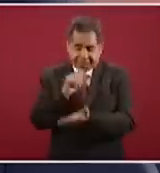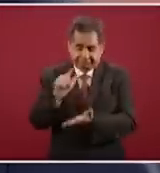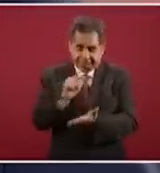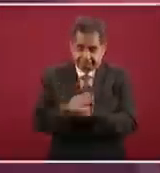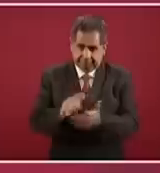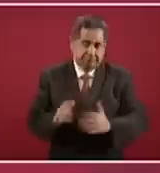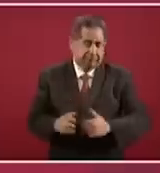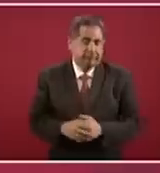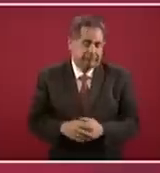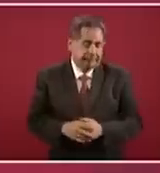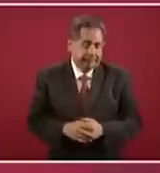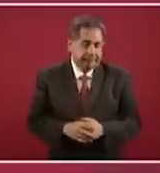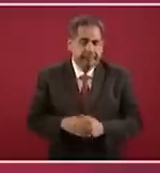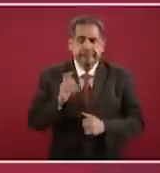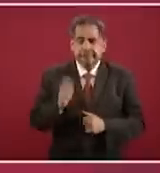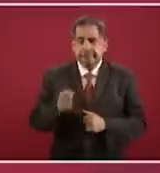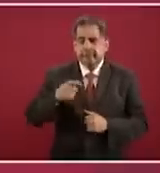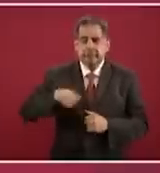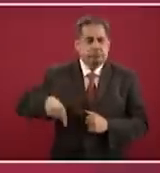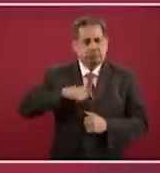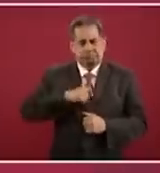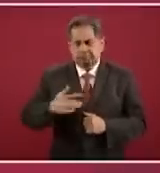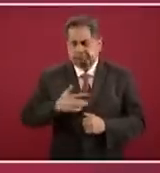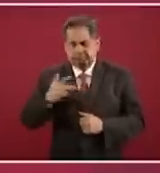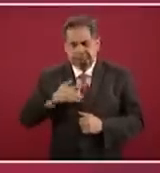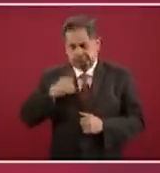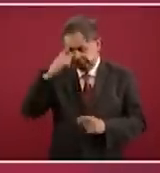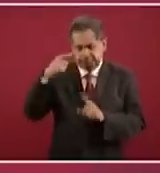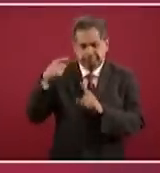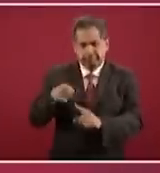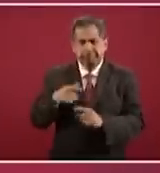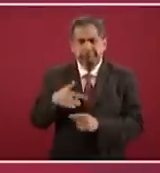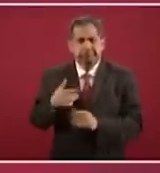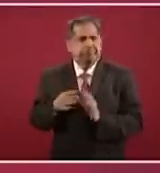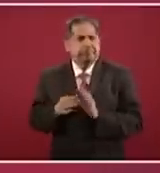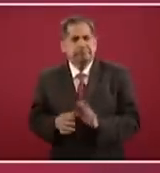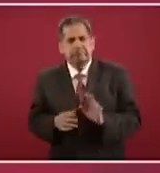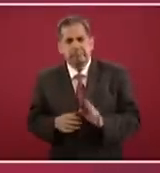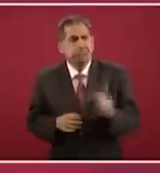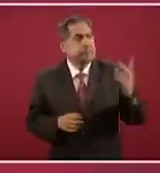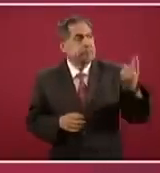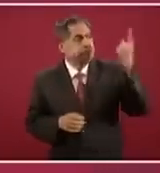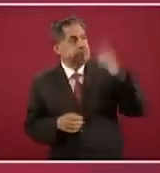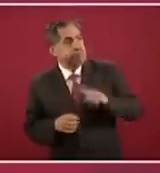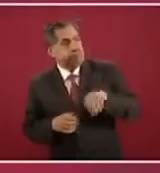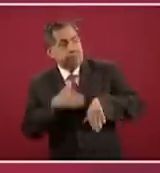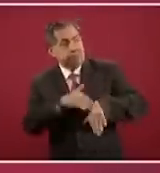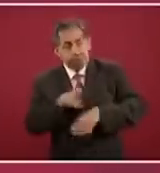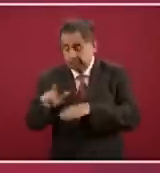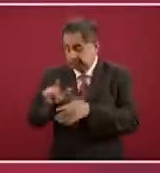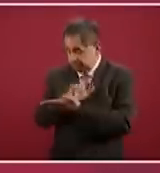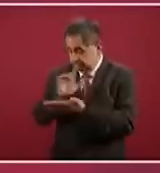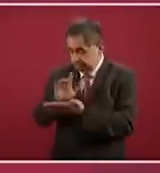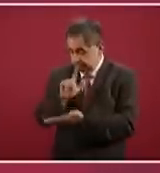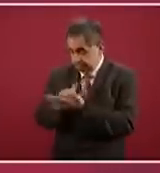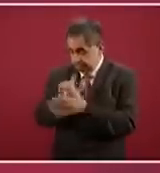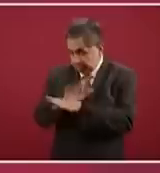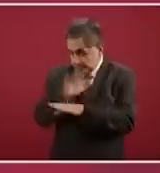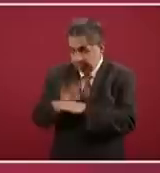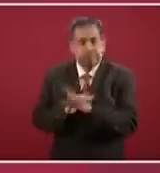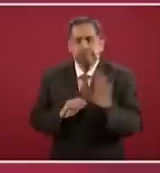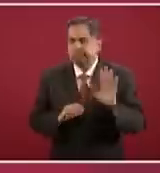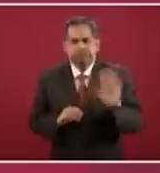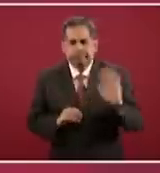que tiene que ver con nuestras convicciones, o sea que no era una cosa, no era